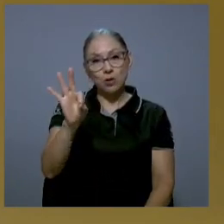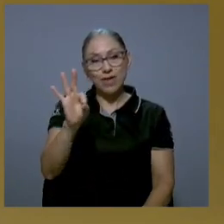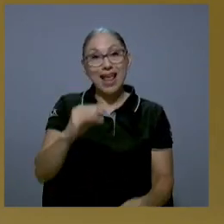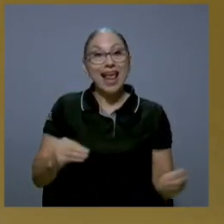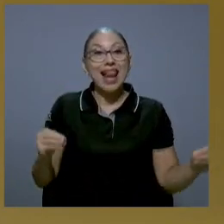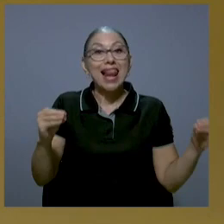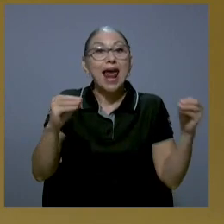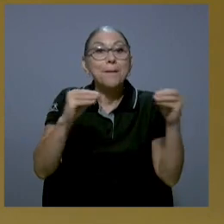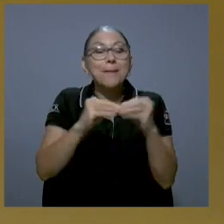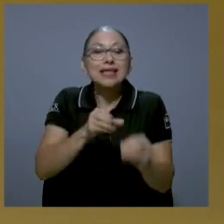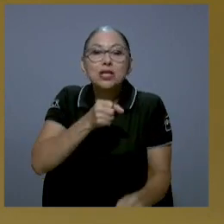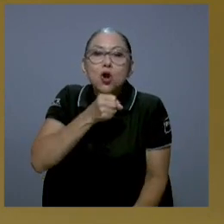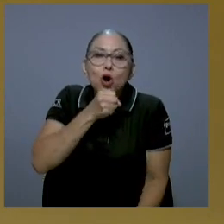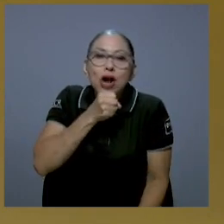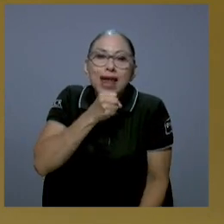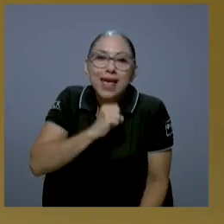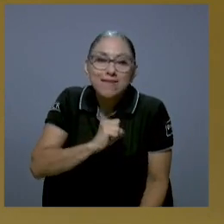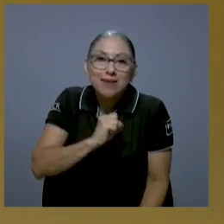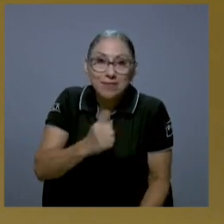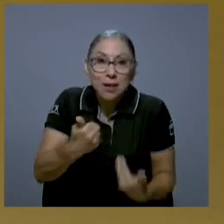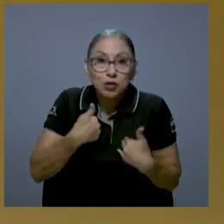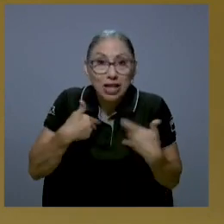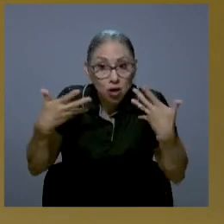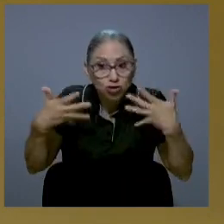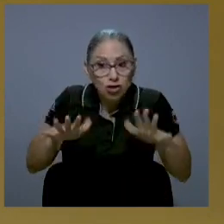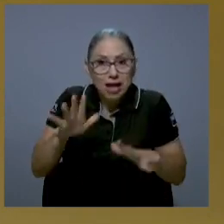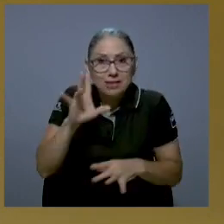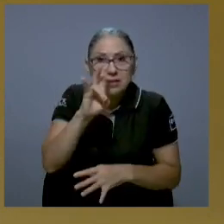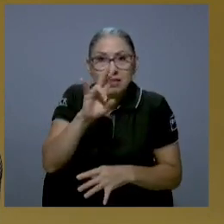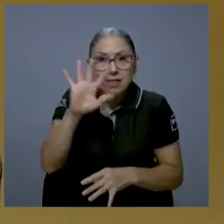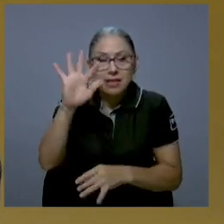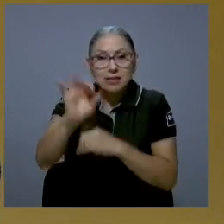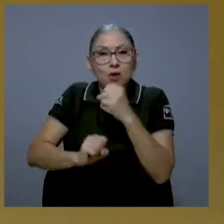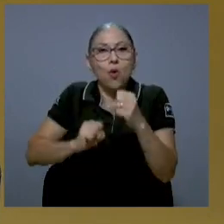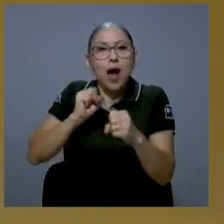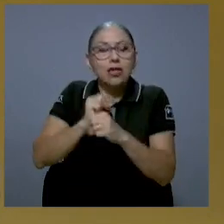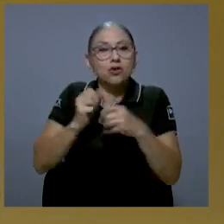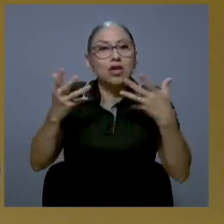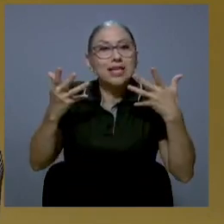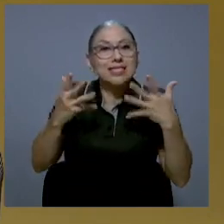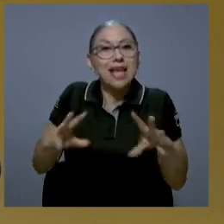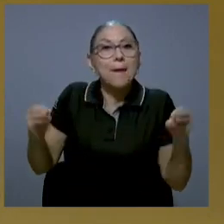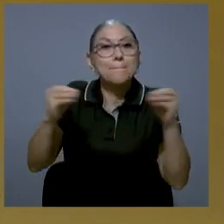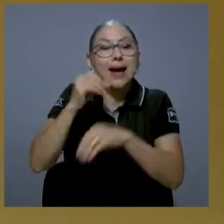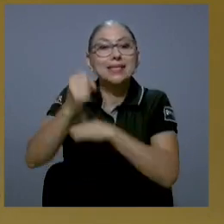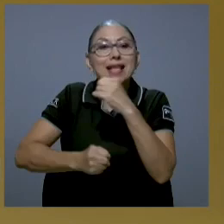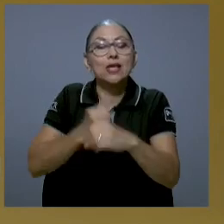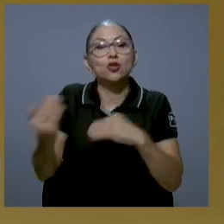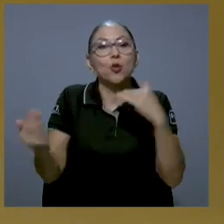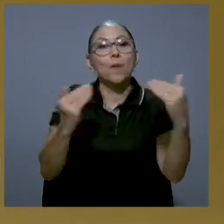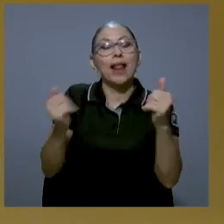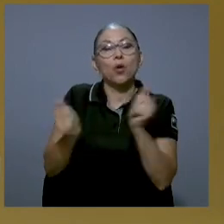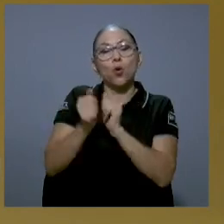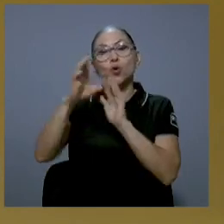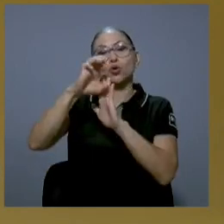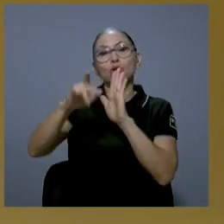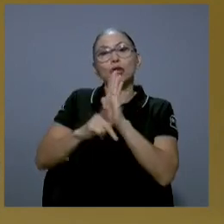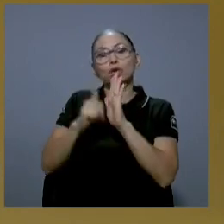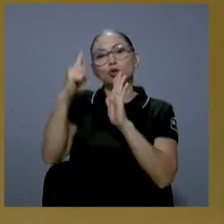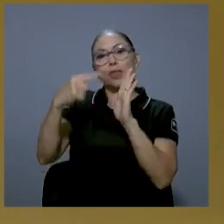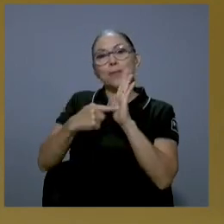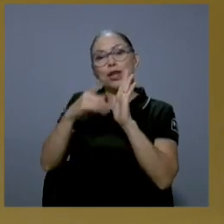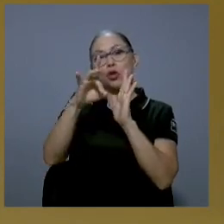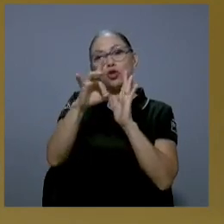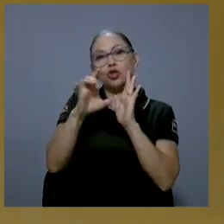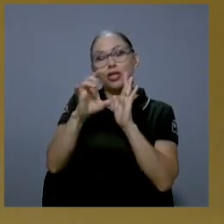hemos tenido. Ya va por 75 años y ya superó a la de 1871. Ahora bien, para